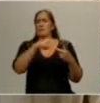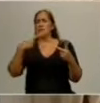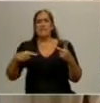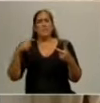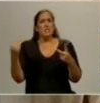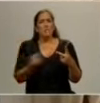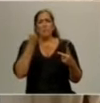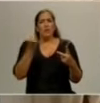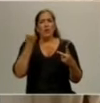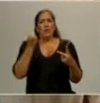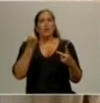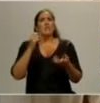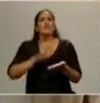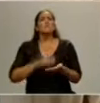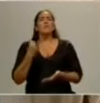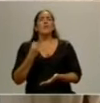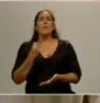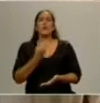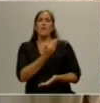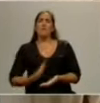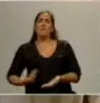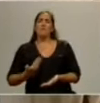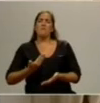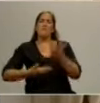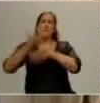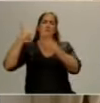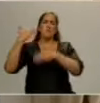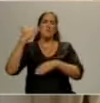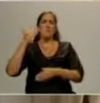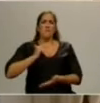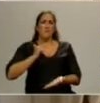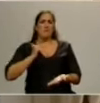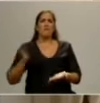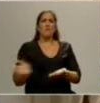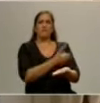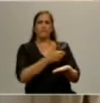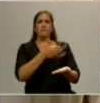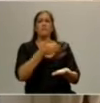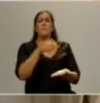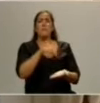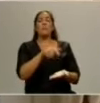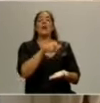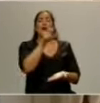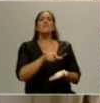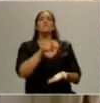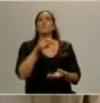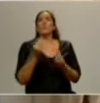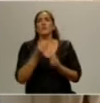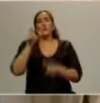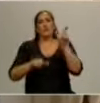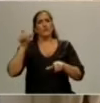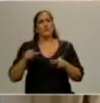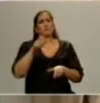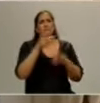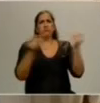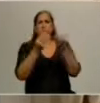Argentina. El terrorismo de Estado, que lo representaban miles y miles de argentinos